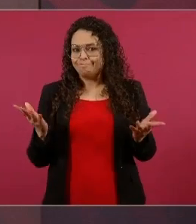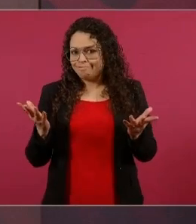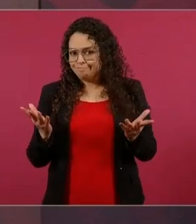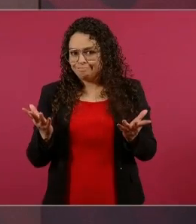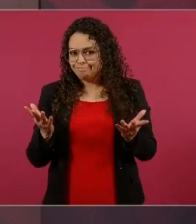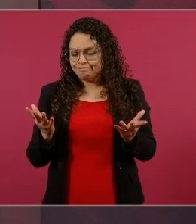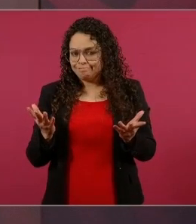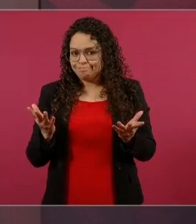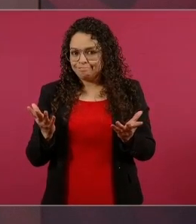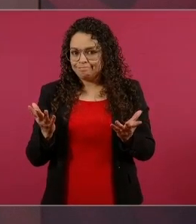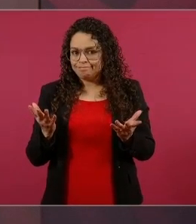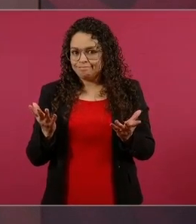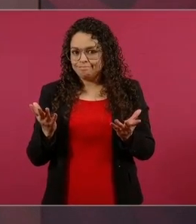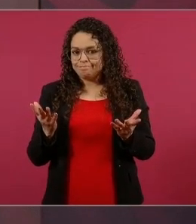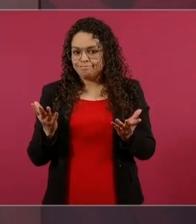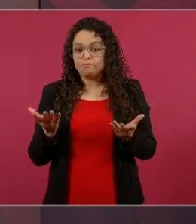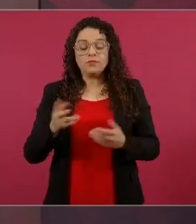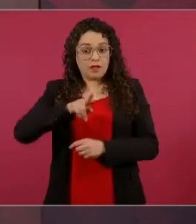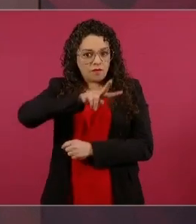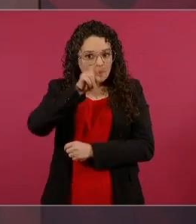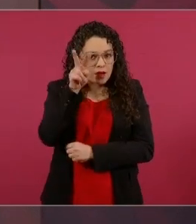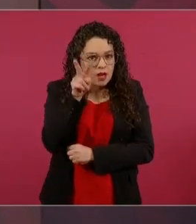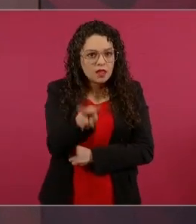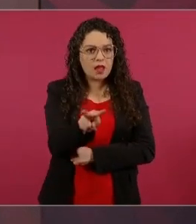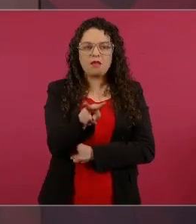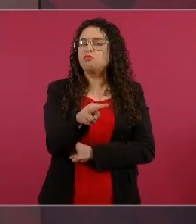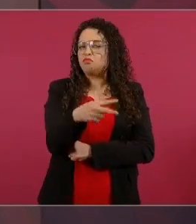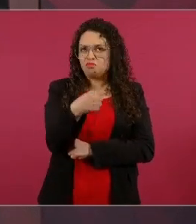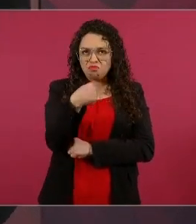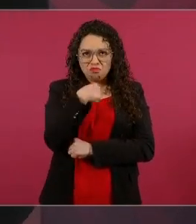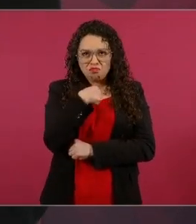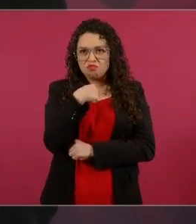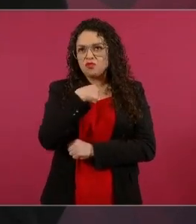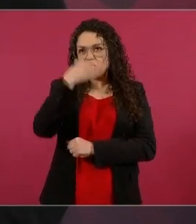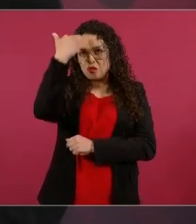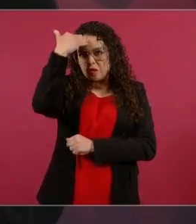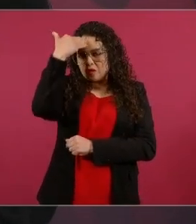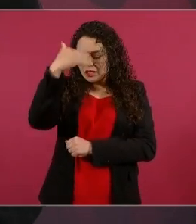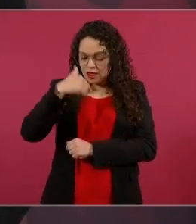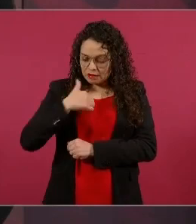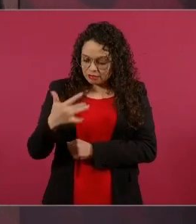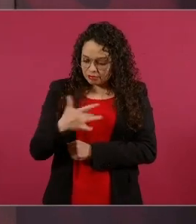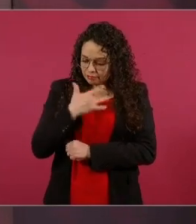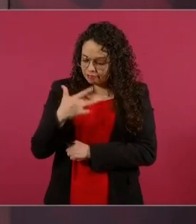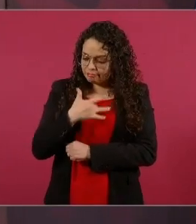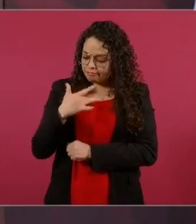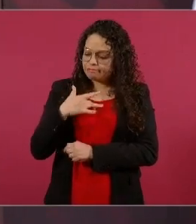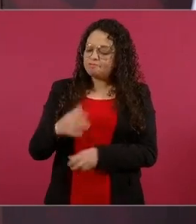México y yo estoy seguro que los ciudadanos